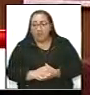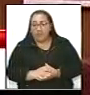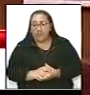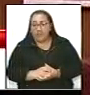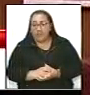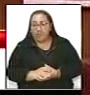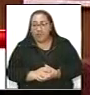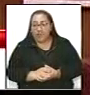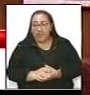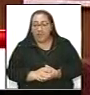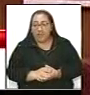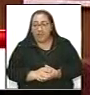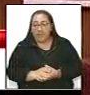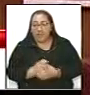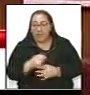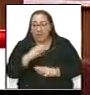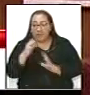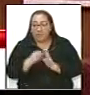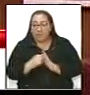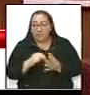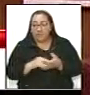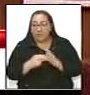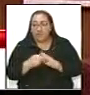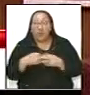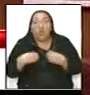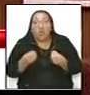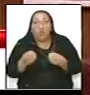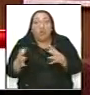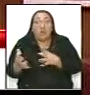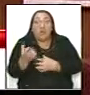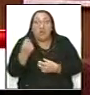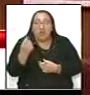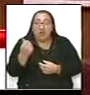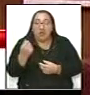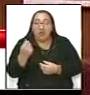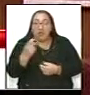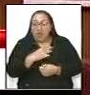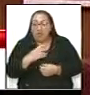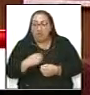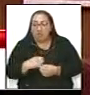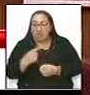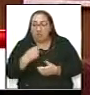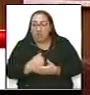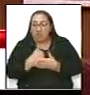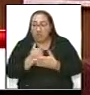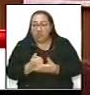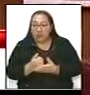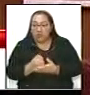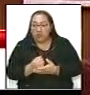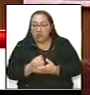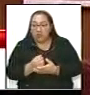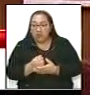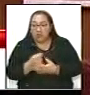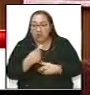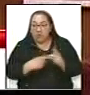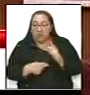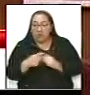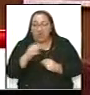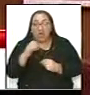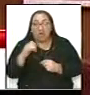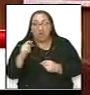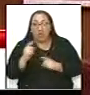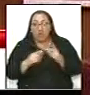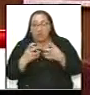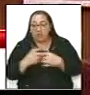de eso no se trata este proyecto. Acá es cómo cogemos el fondo del Estado para ayudar a unos actores o a